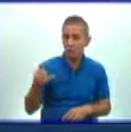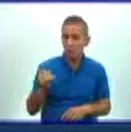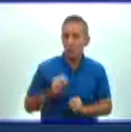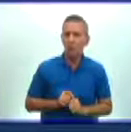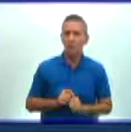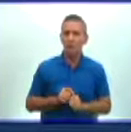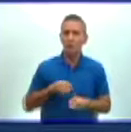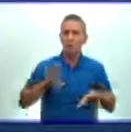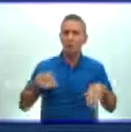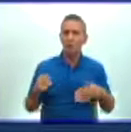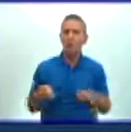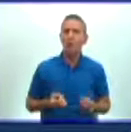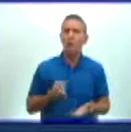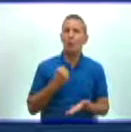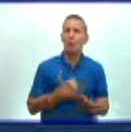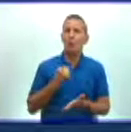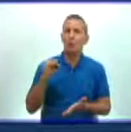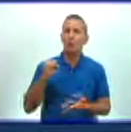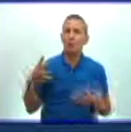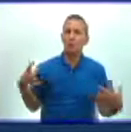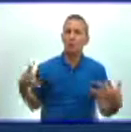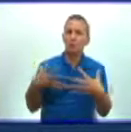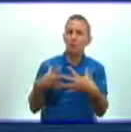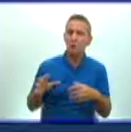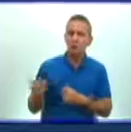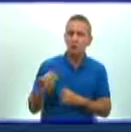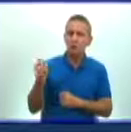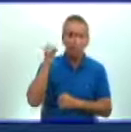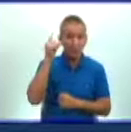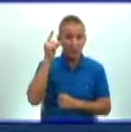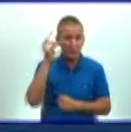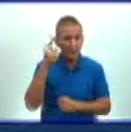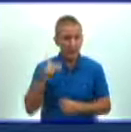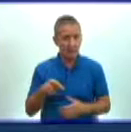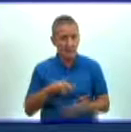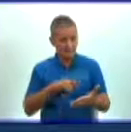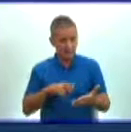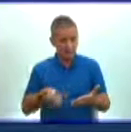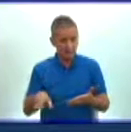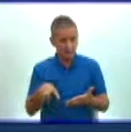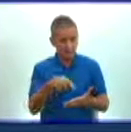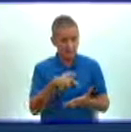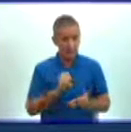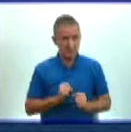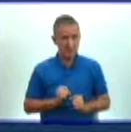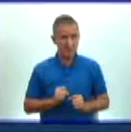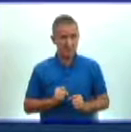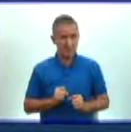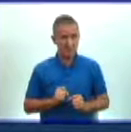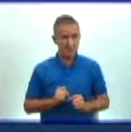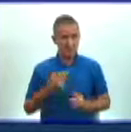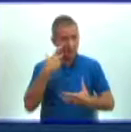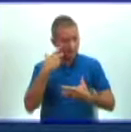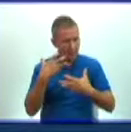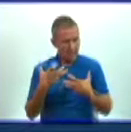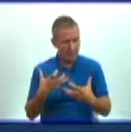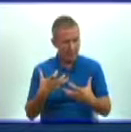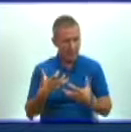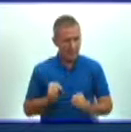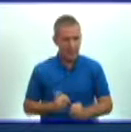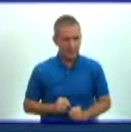logro relacionar todas mis ideas? Revísenlo ustedes. Es